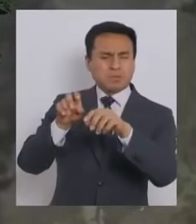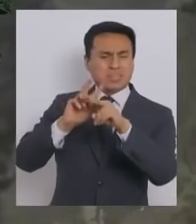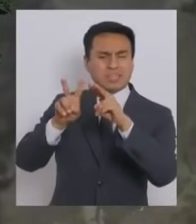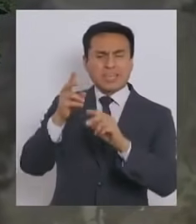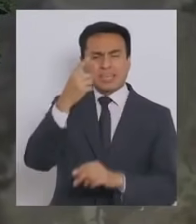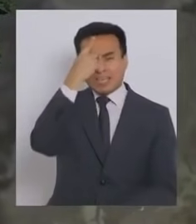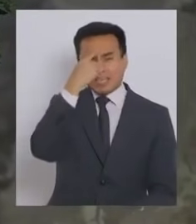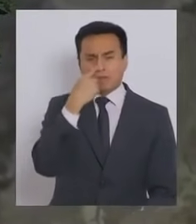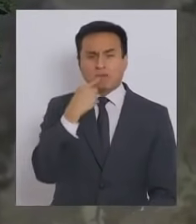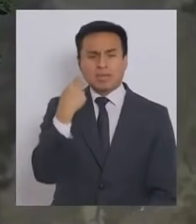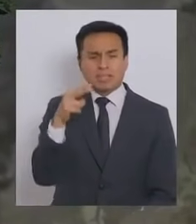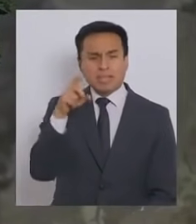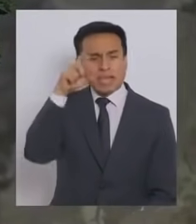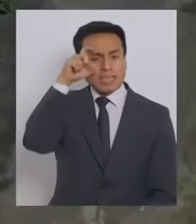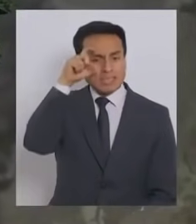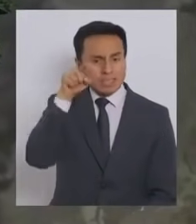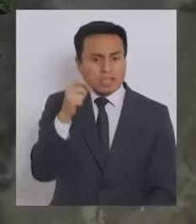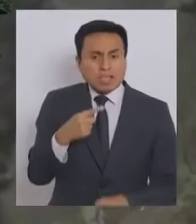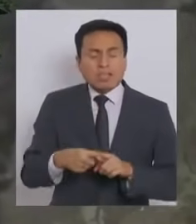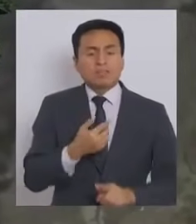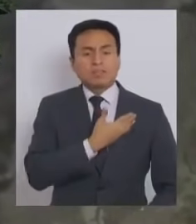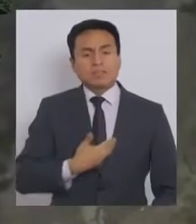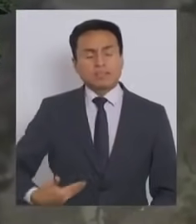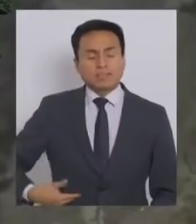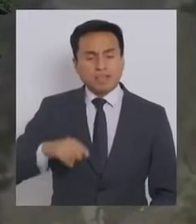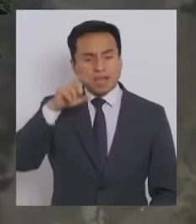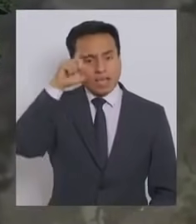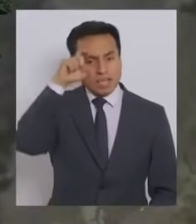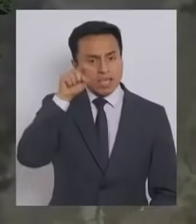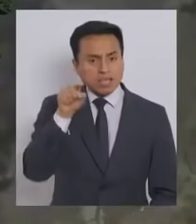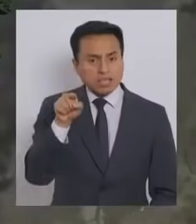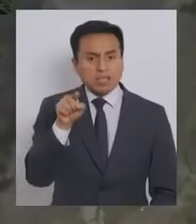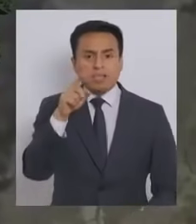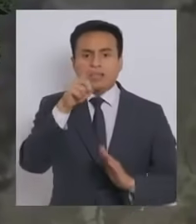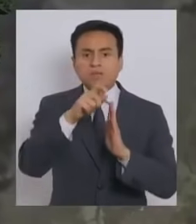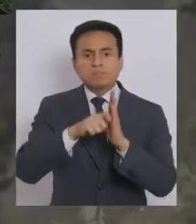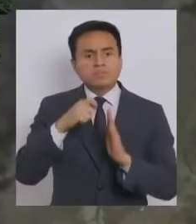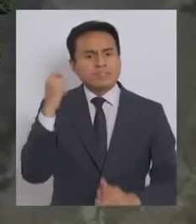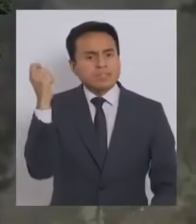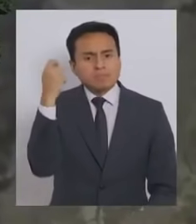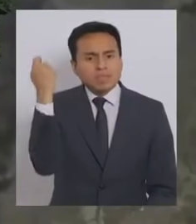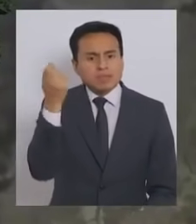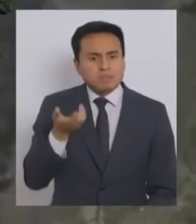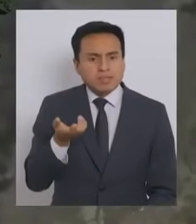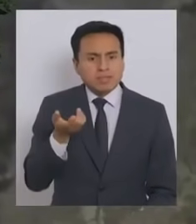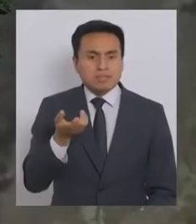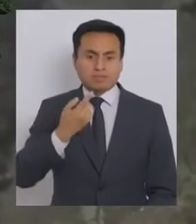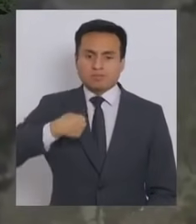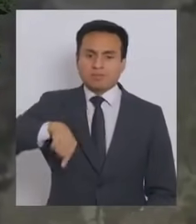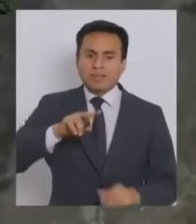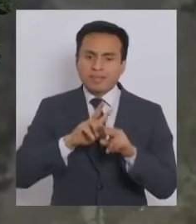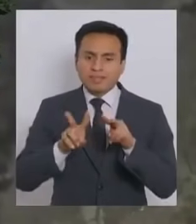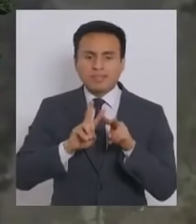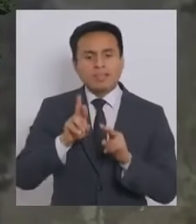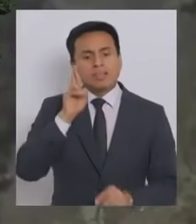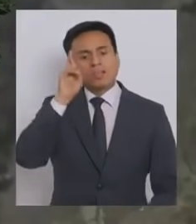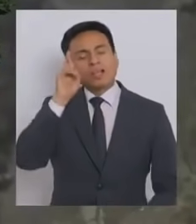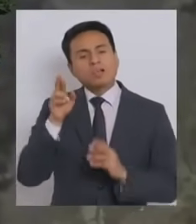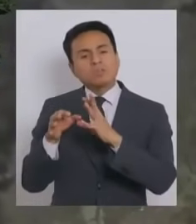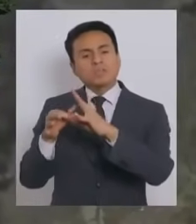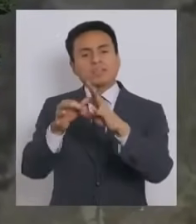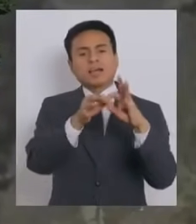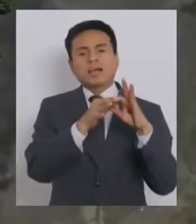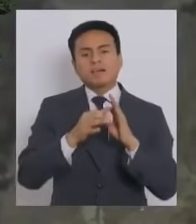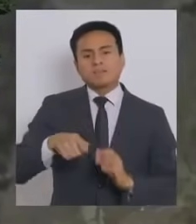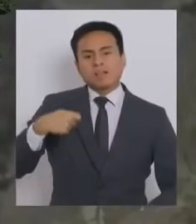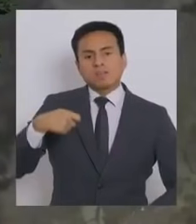la imagen de Salvador Allende, el expresidente Allende, particularmente además en el mes de septiembre, en donde lo que tenemos que hacer es recordar la unidad, recordar el